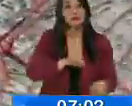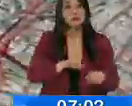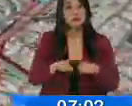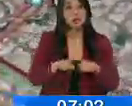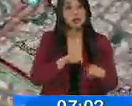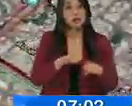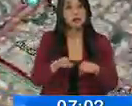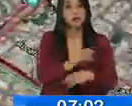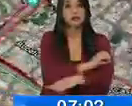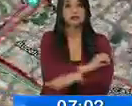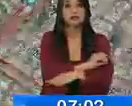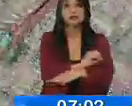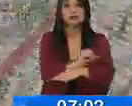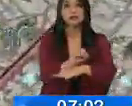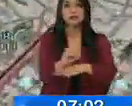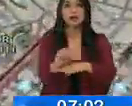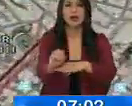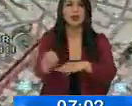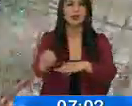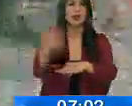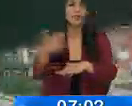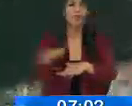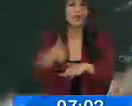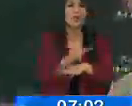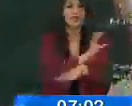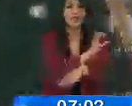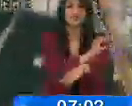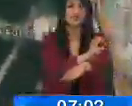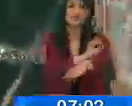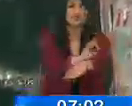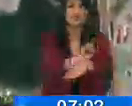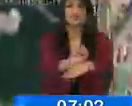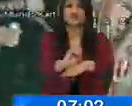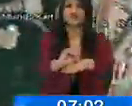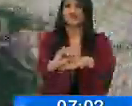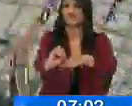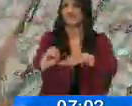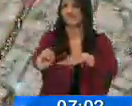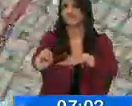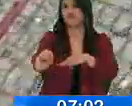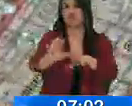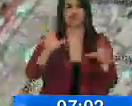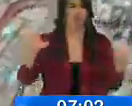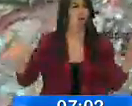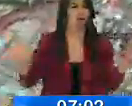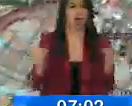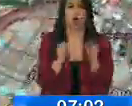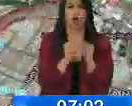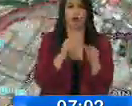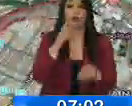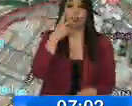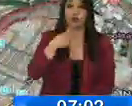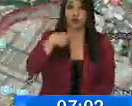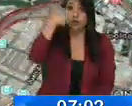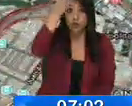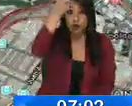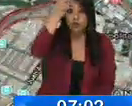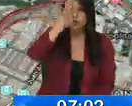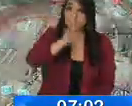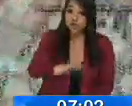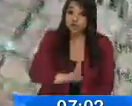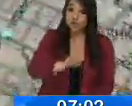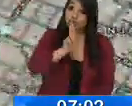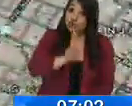la occidental. Miren, la occidental tiene una carga inusitada de tráfico en toda la vía que va de norte a